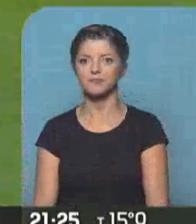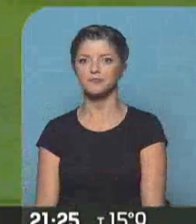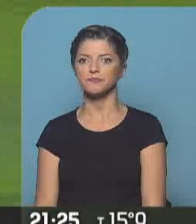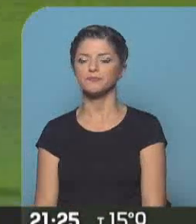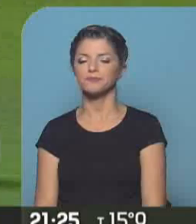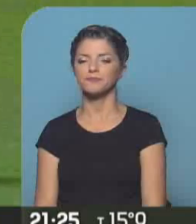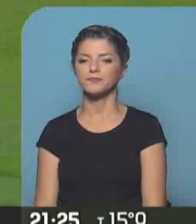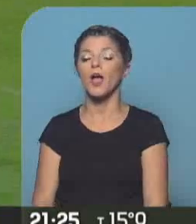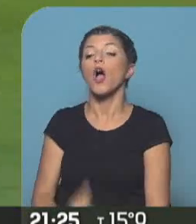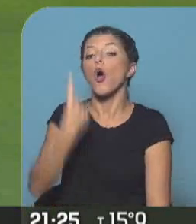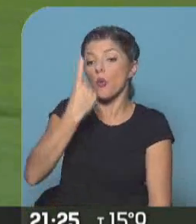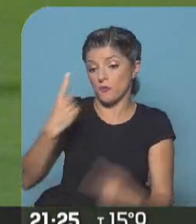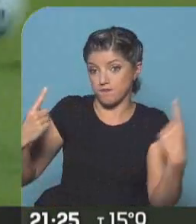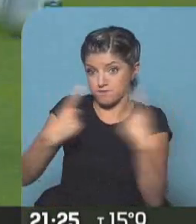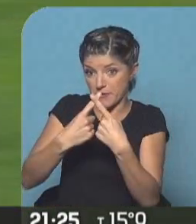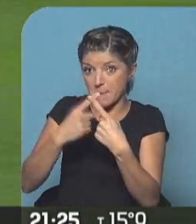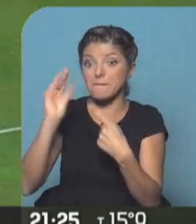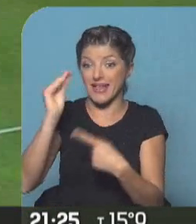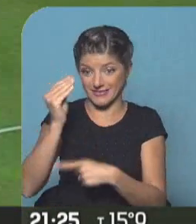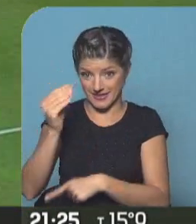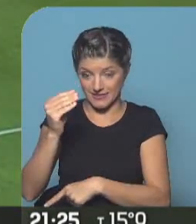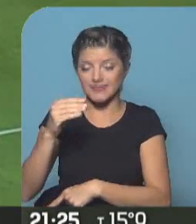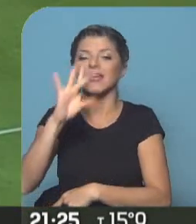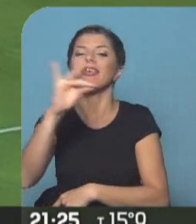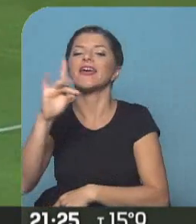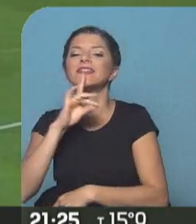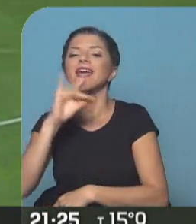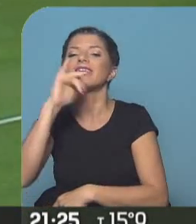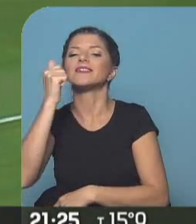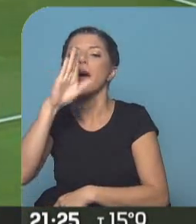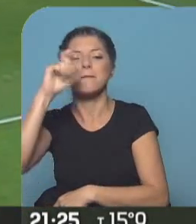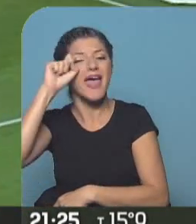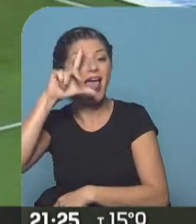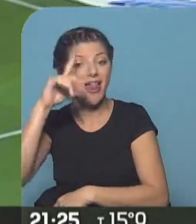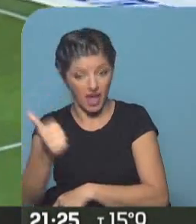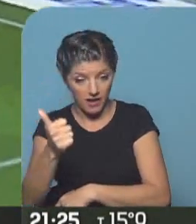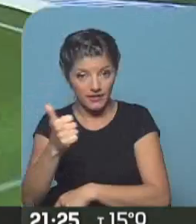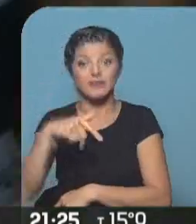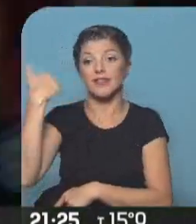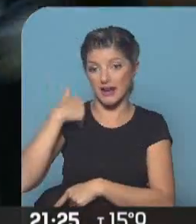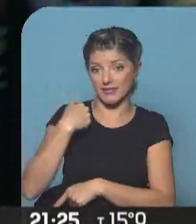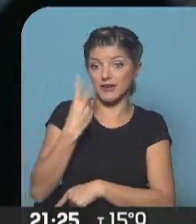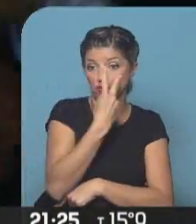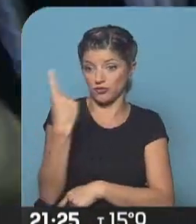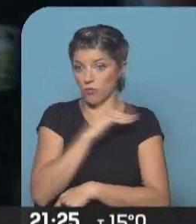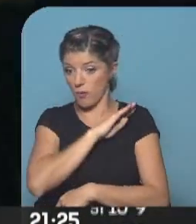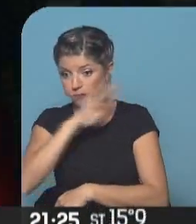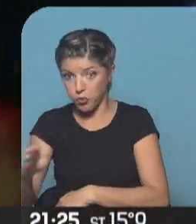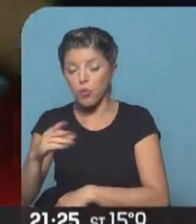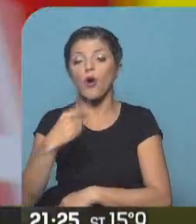Un superclásico de las Américas, con Sabela como técnico. Un equipo argentino que ganó 2-1 con dos goles de Nacho Escoco.